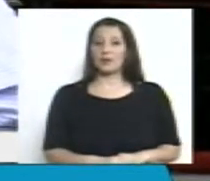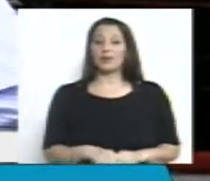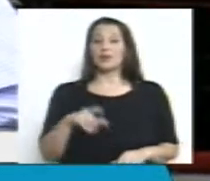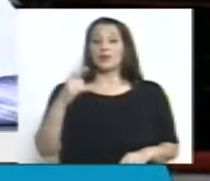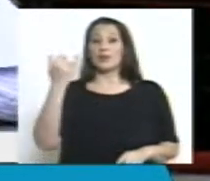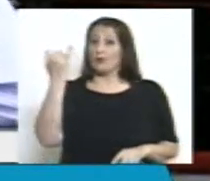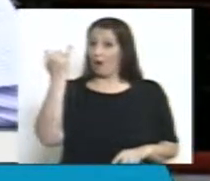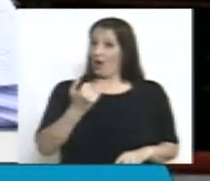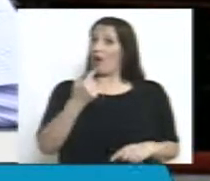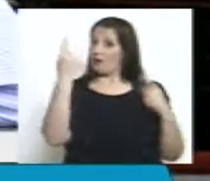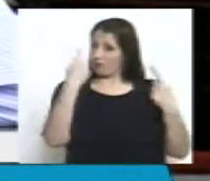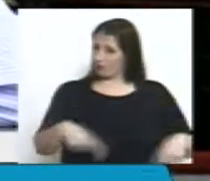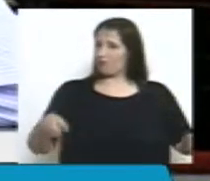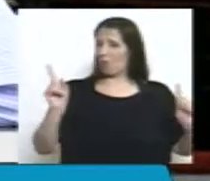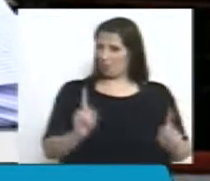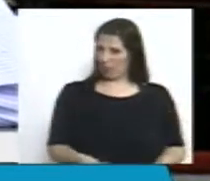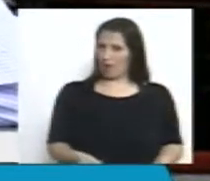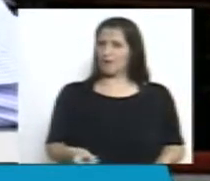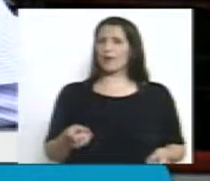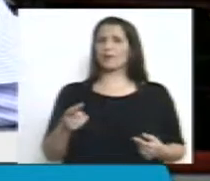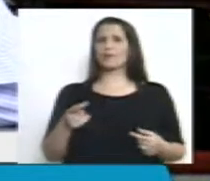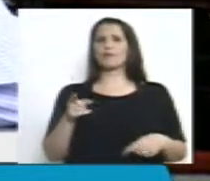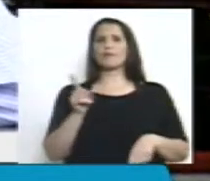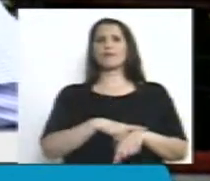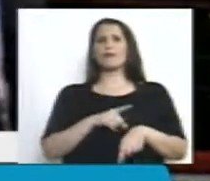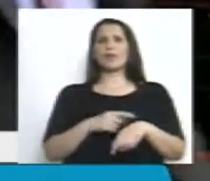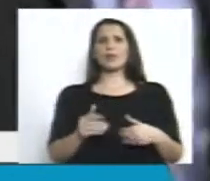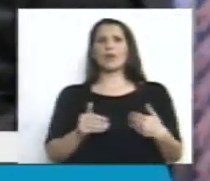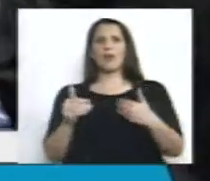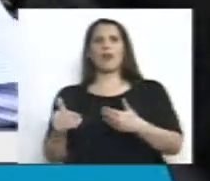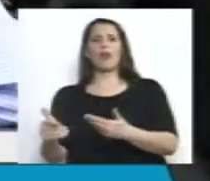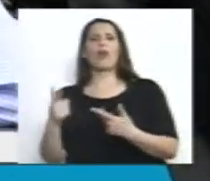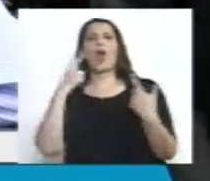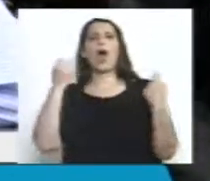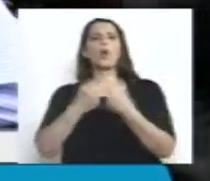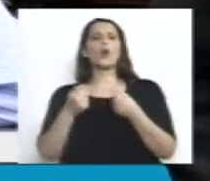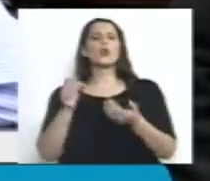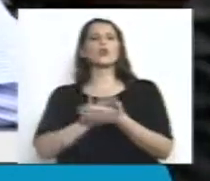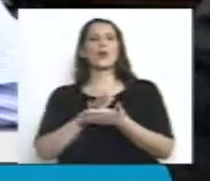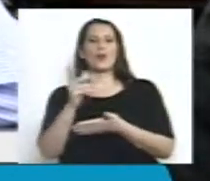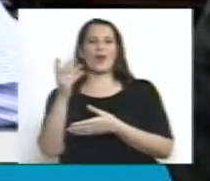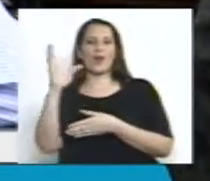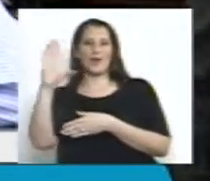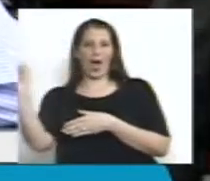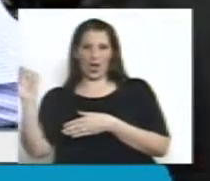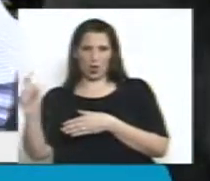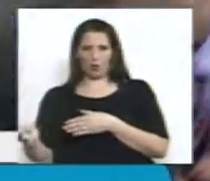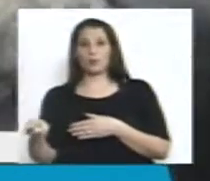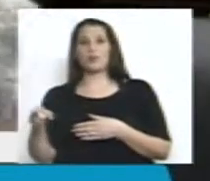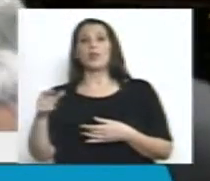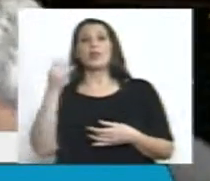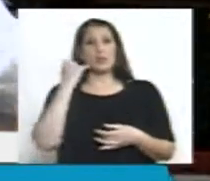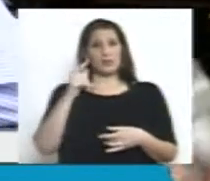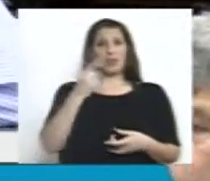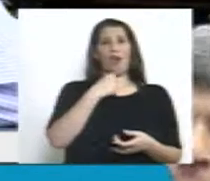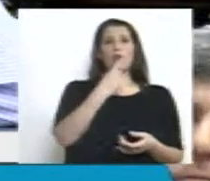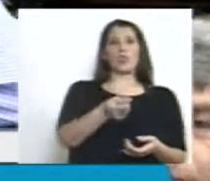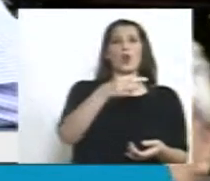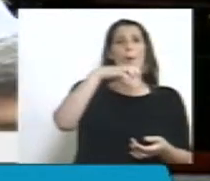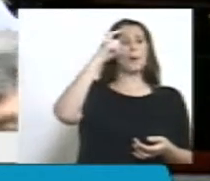otras cosas, se prorrogan los pactos fiscales. Acá está presente, por lo que se dijo, el señor